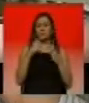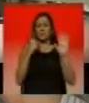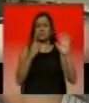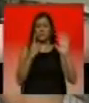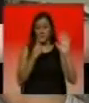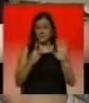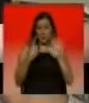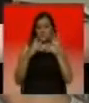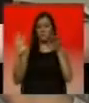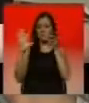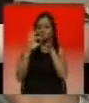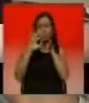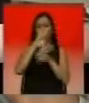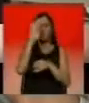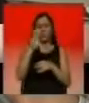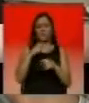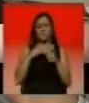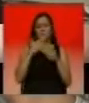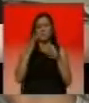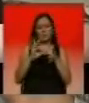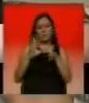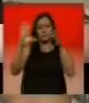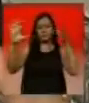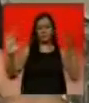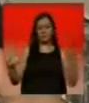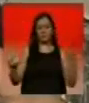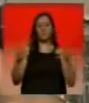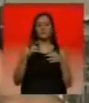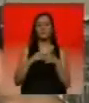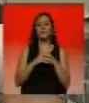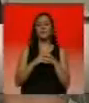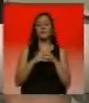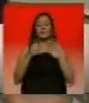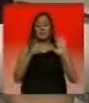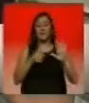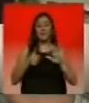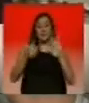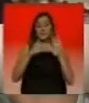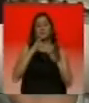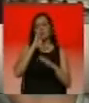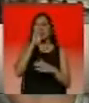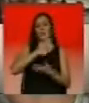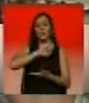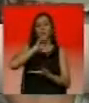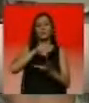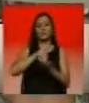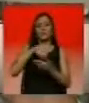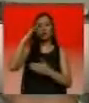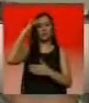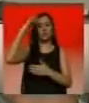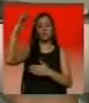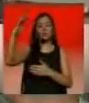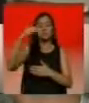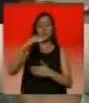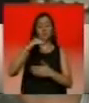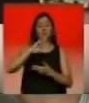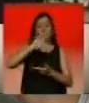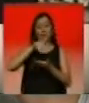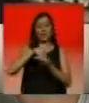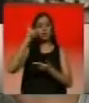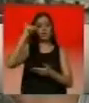se ha ubicado, si es que tenemos que graficar de alguna manera, en el centro derecha, si usted quiere. Nosotros en Creo más bien